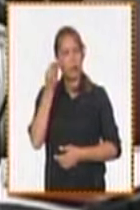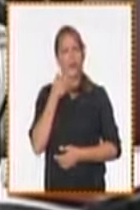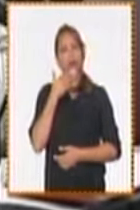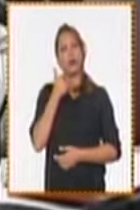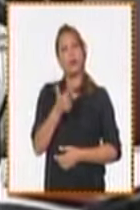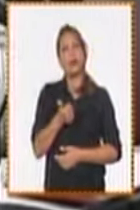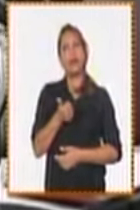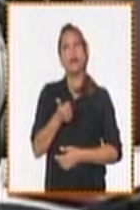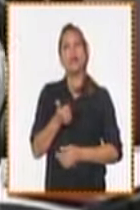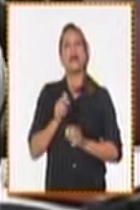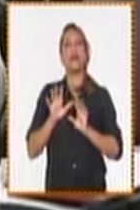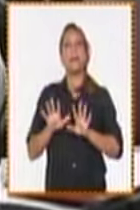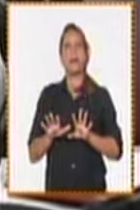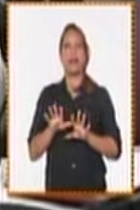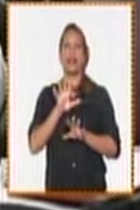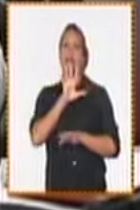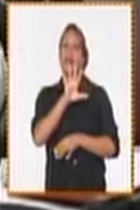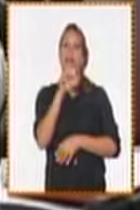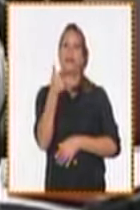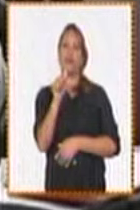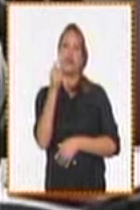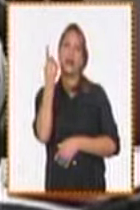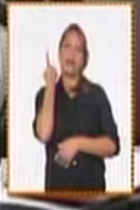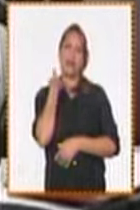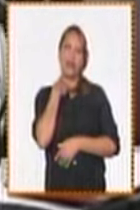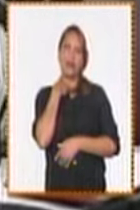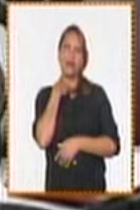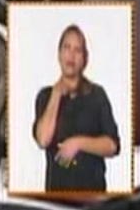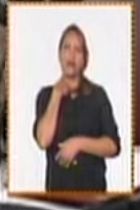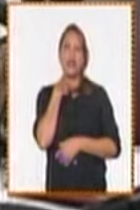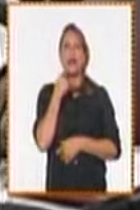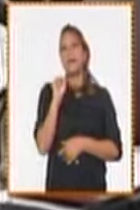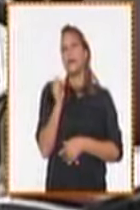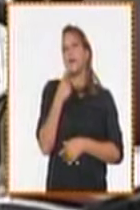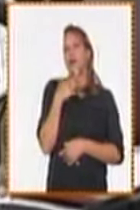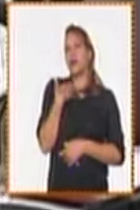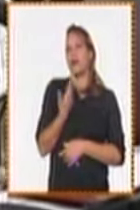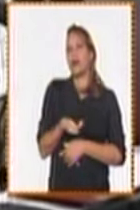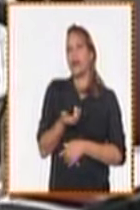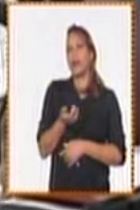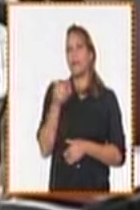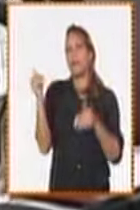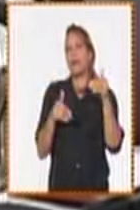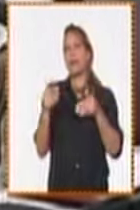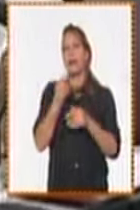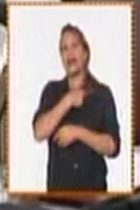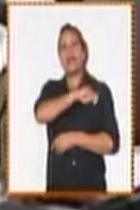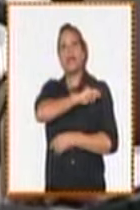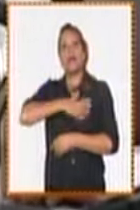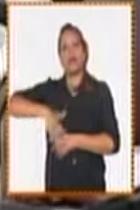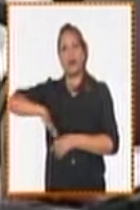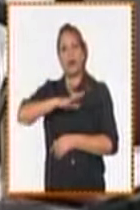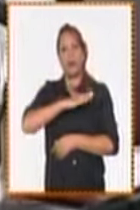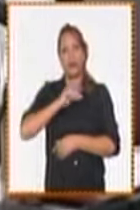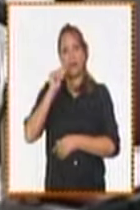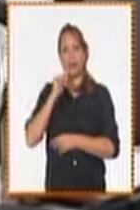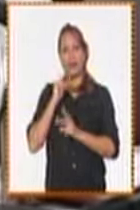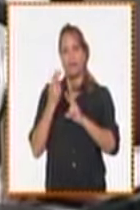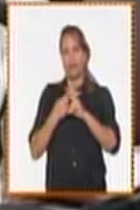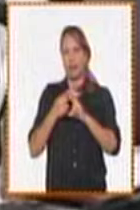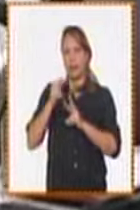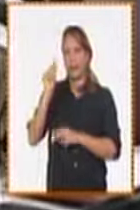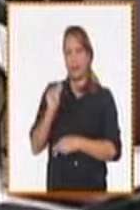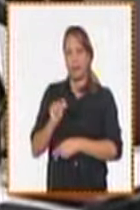esperar esos 510 años con, primero, la participación mayoritaria de todo el pueblo. Y nosotros hemos